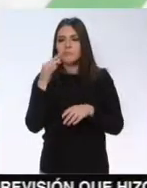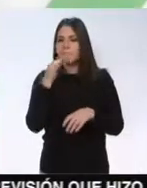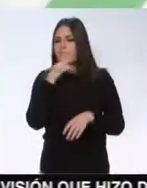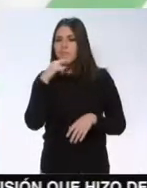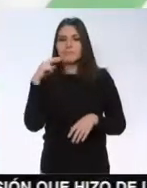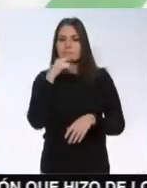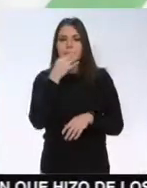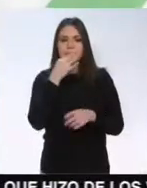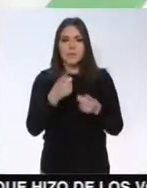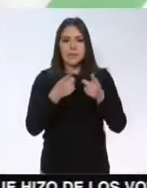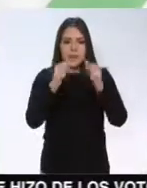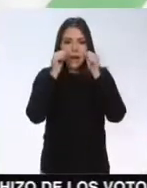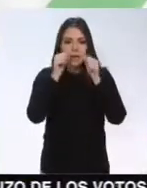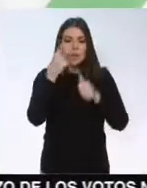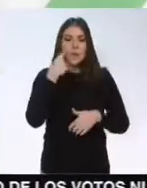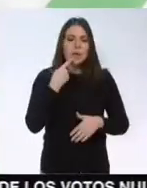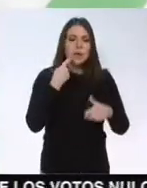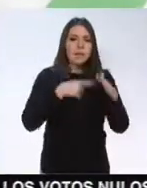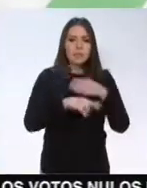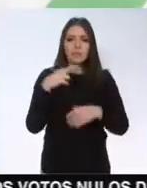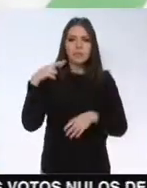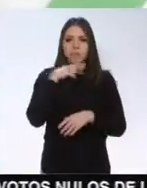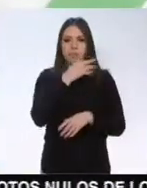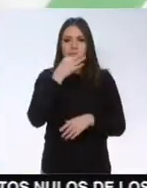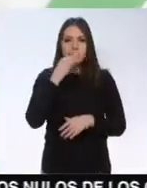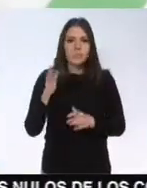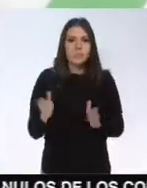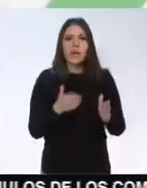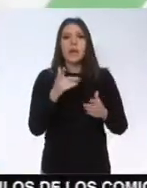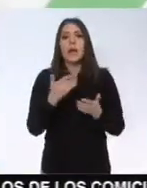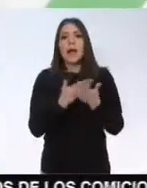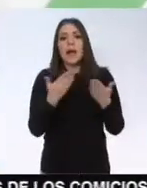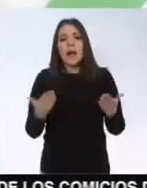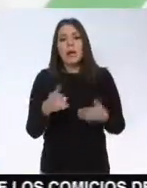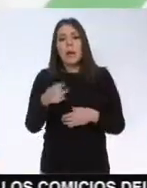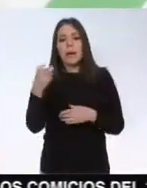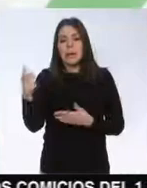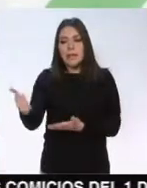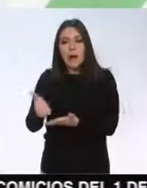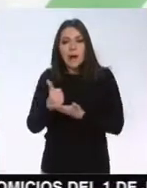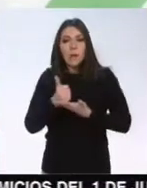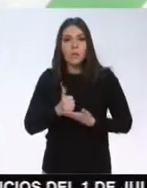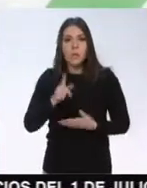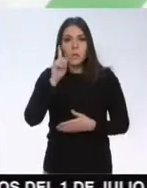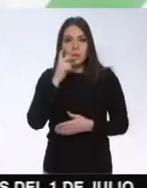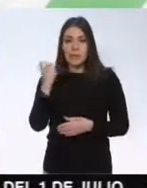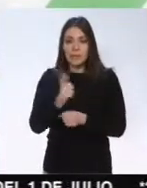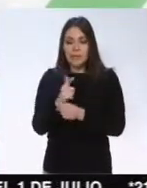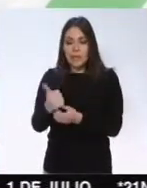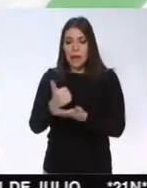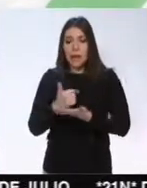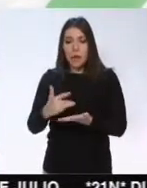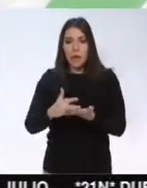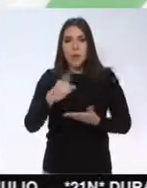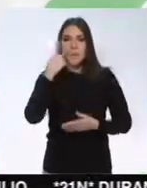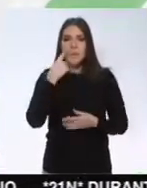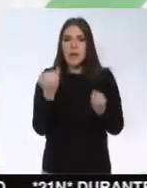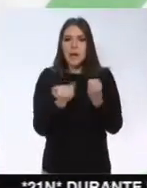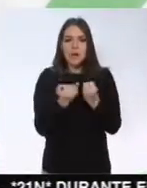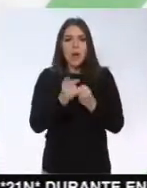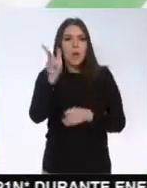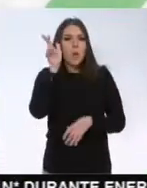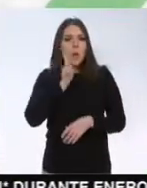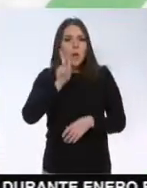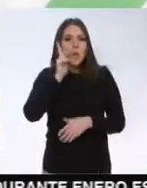está apoyando para que empecemos a echar a andar un plan piloto para que la ciudadanía